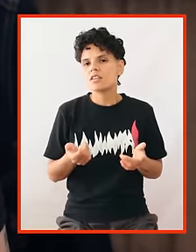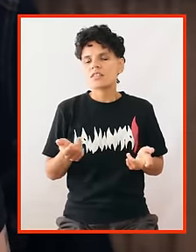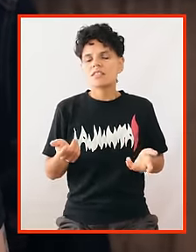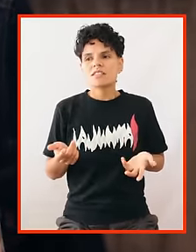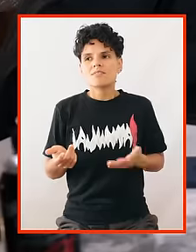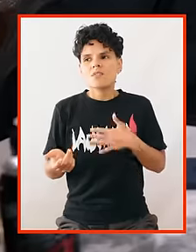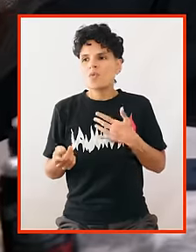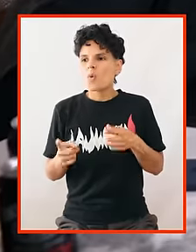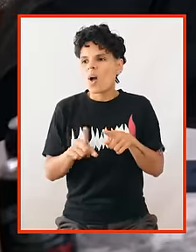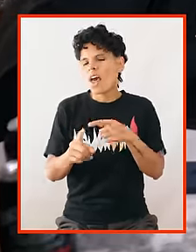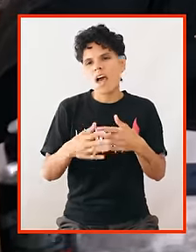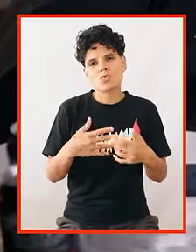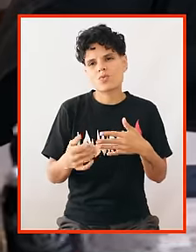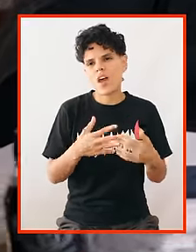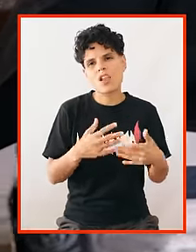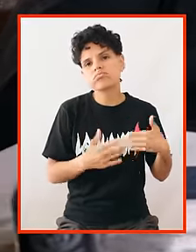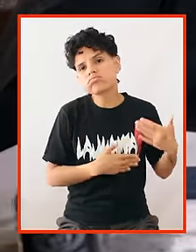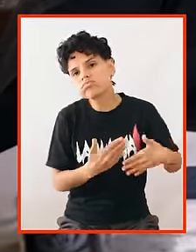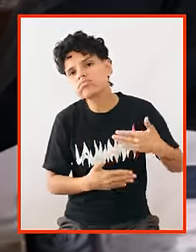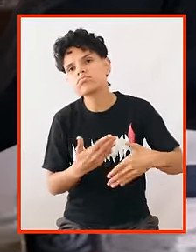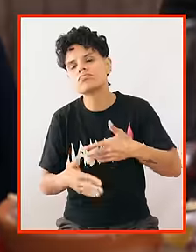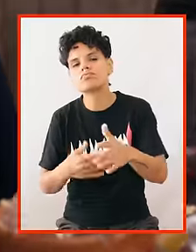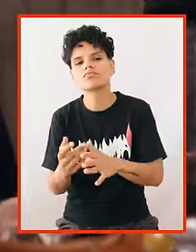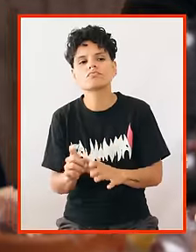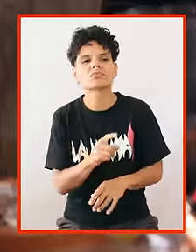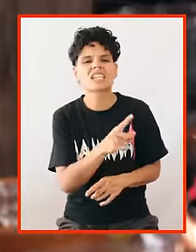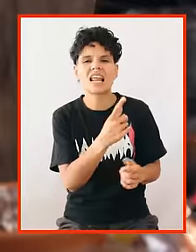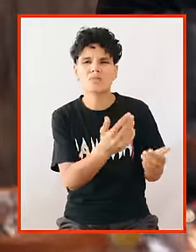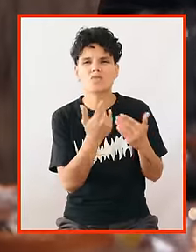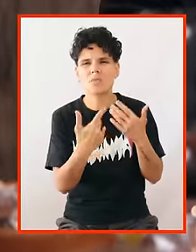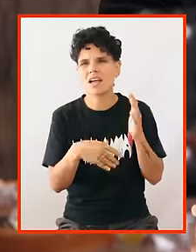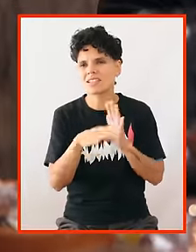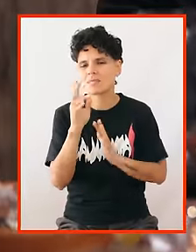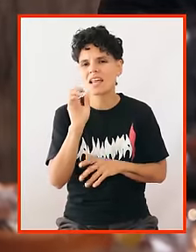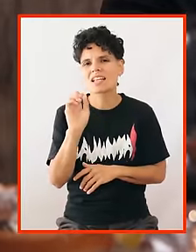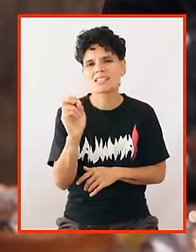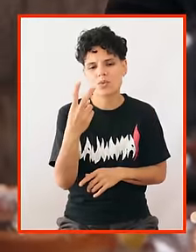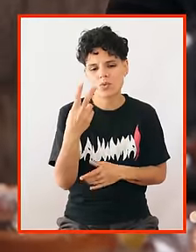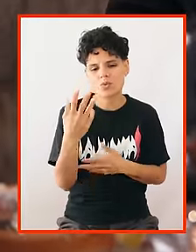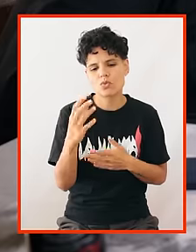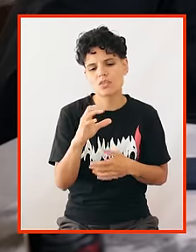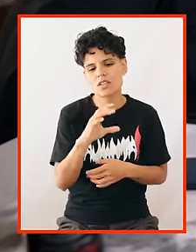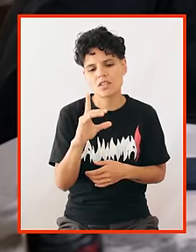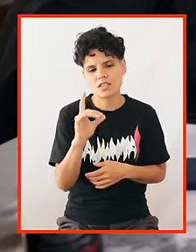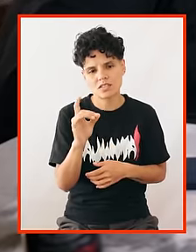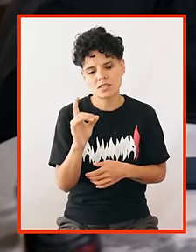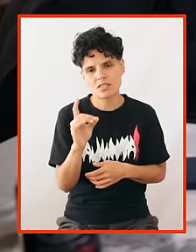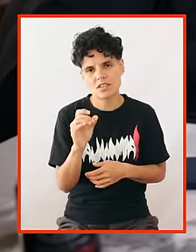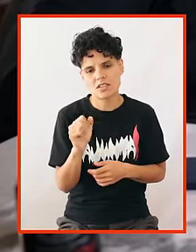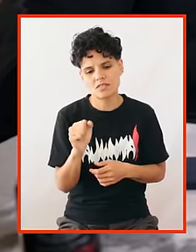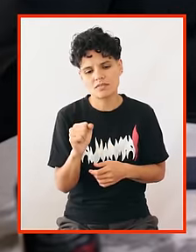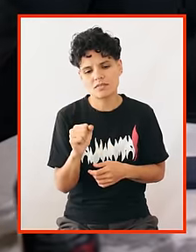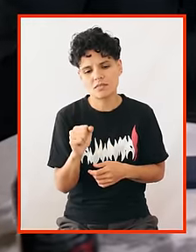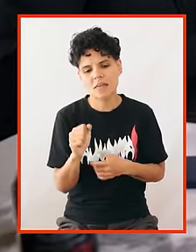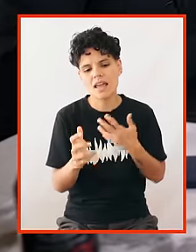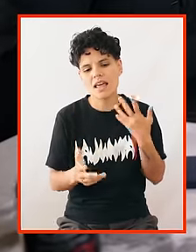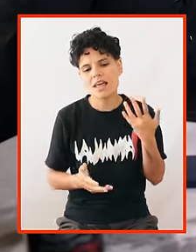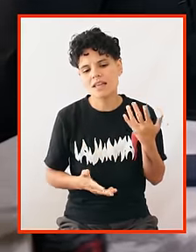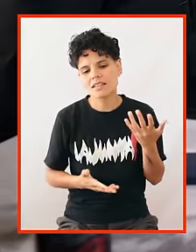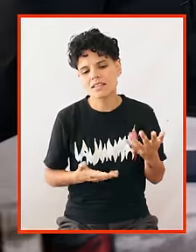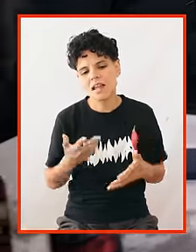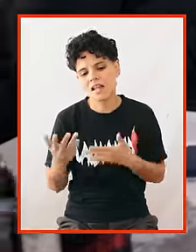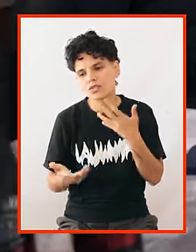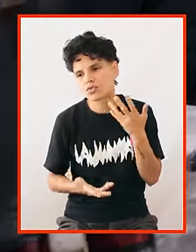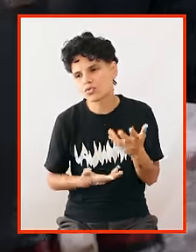natural. Él apoyó bastante en ese segundo disco, en el Canción de Lejos. Sí, fue... Pero en Canción de Lejos, como